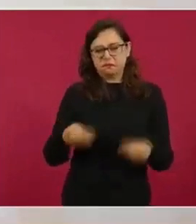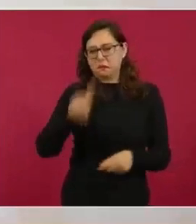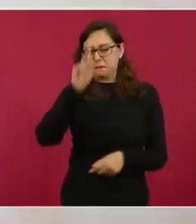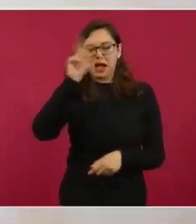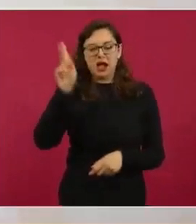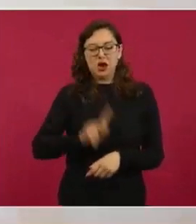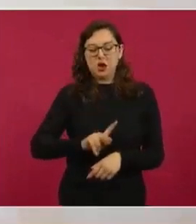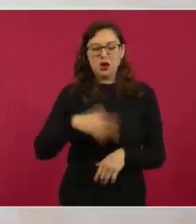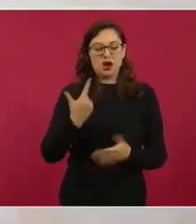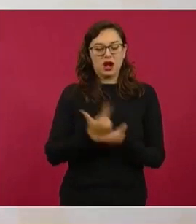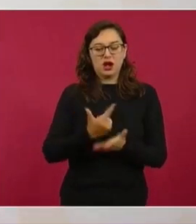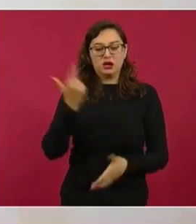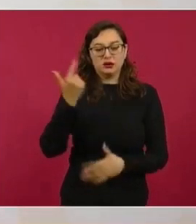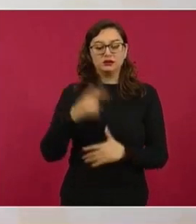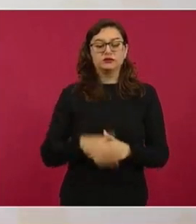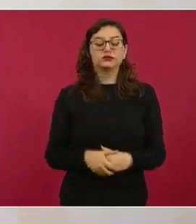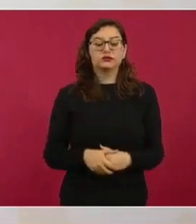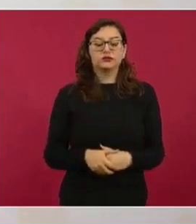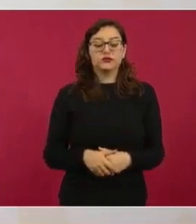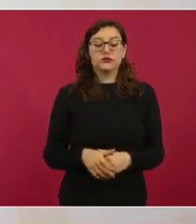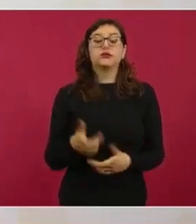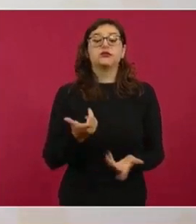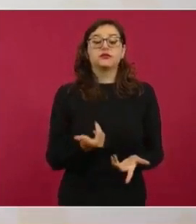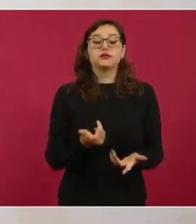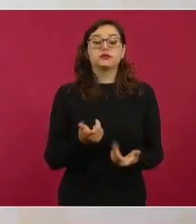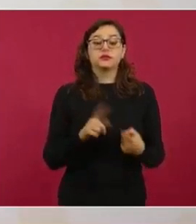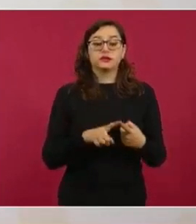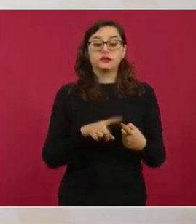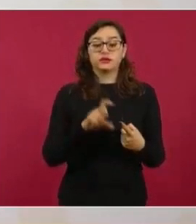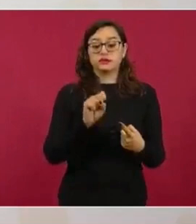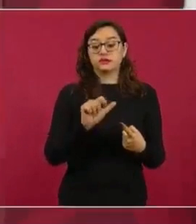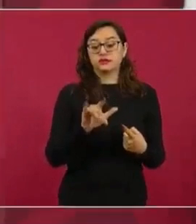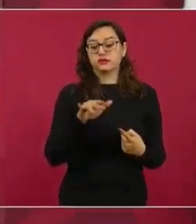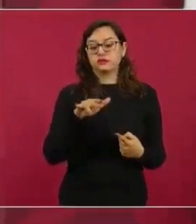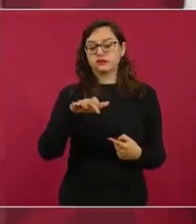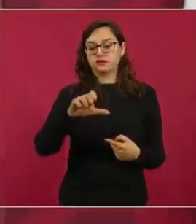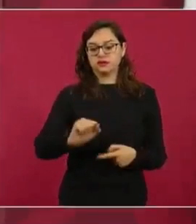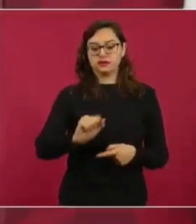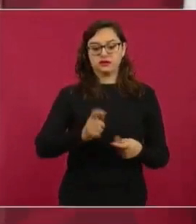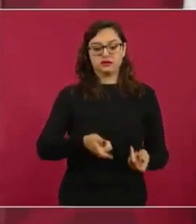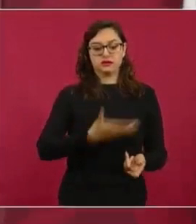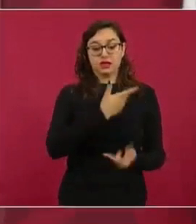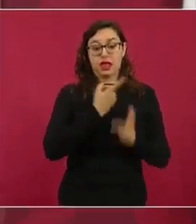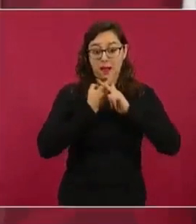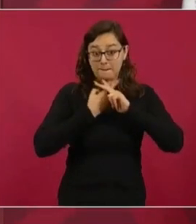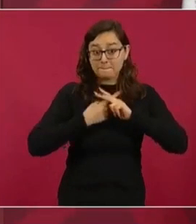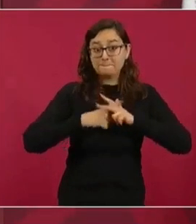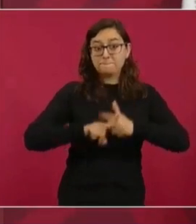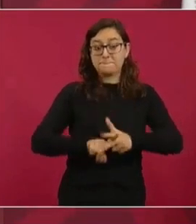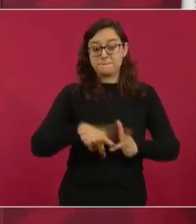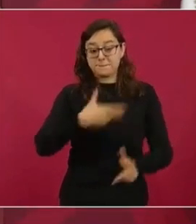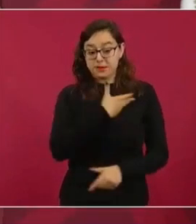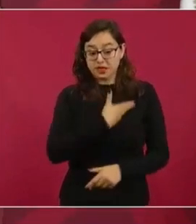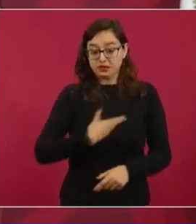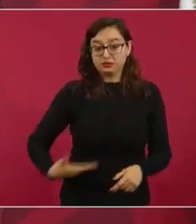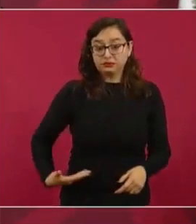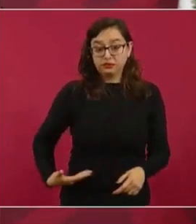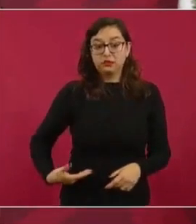cuando llega a Salinas, solo había una familia que aparecía en la lista de